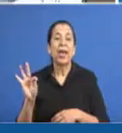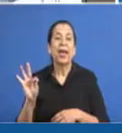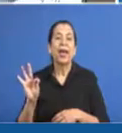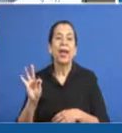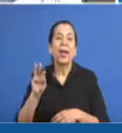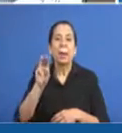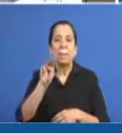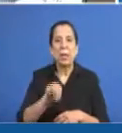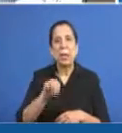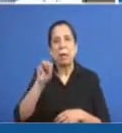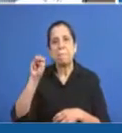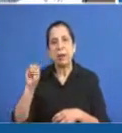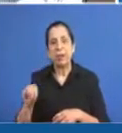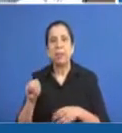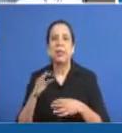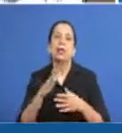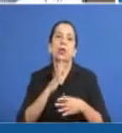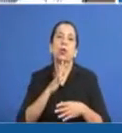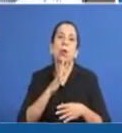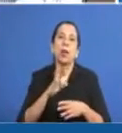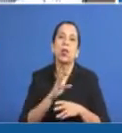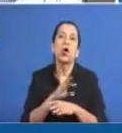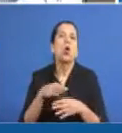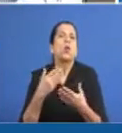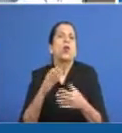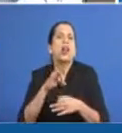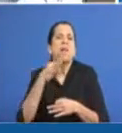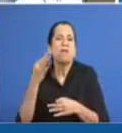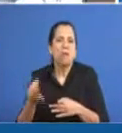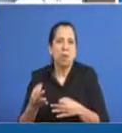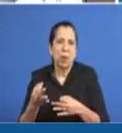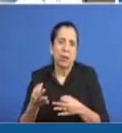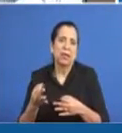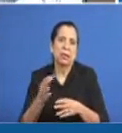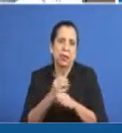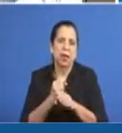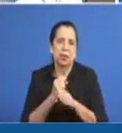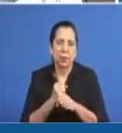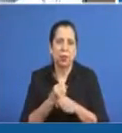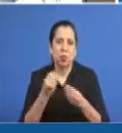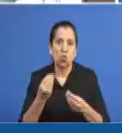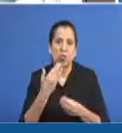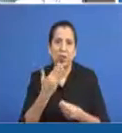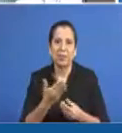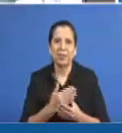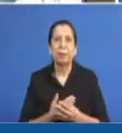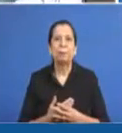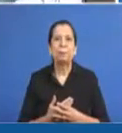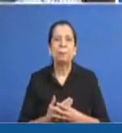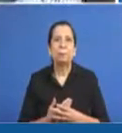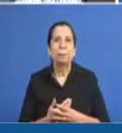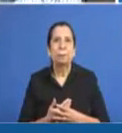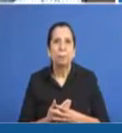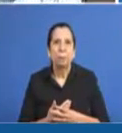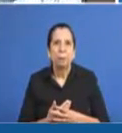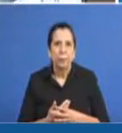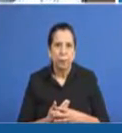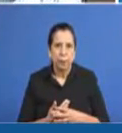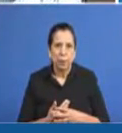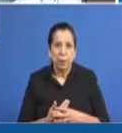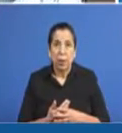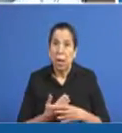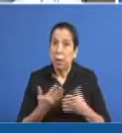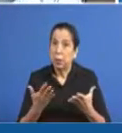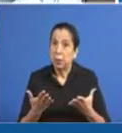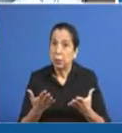pues ha hablado sobre esas medidas que se están empleando, sobre todo en el sector transporte. Muchas gracias. Muchas gracias. Así es,